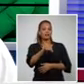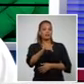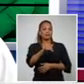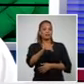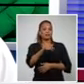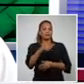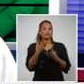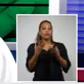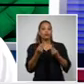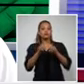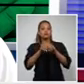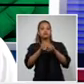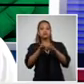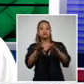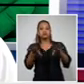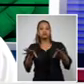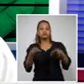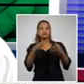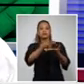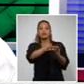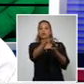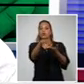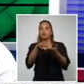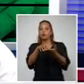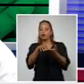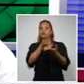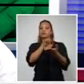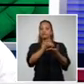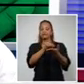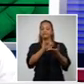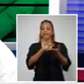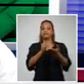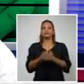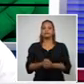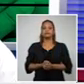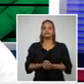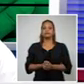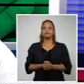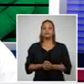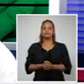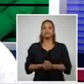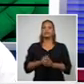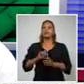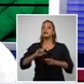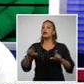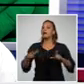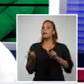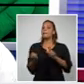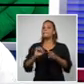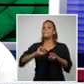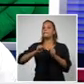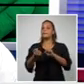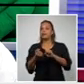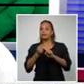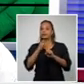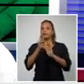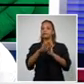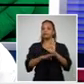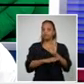enfrentando por todas las autoridades en el territorio, con medidas teniendo en cuenta el número de casos que